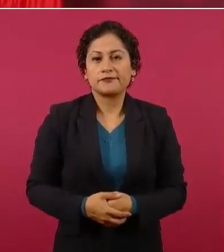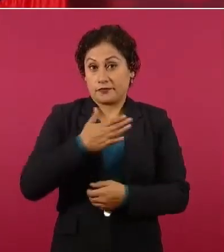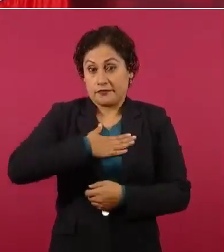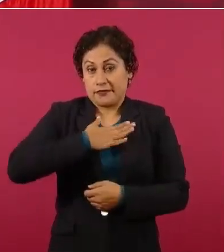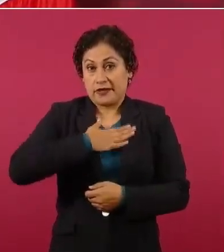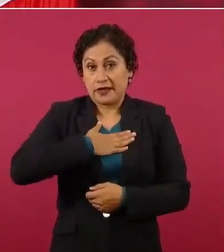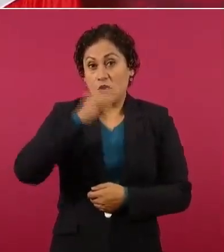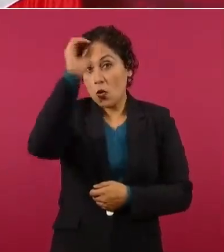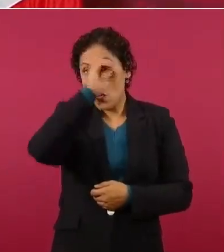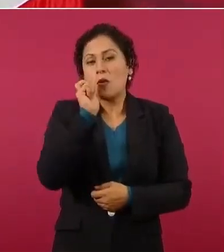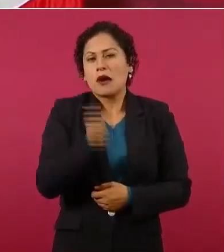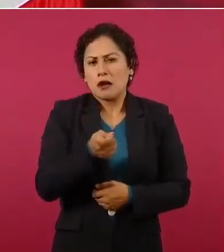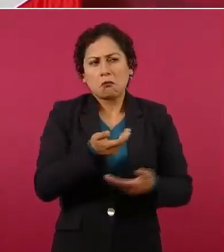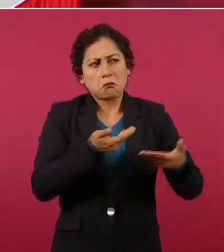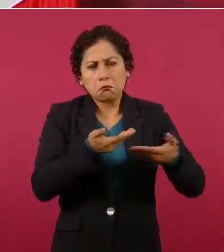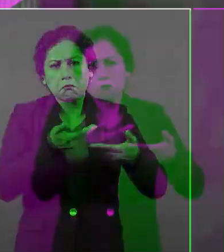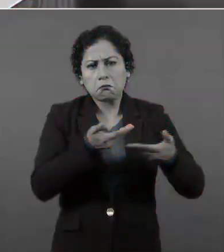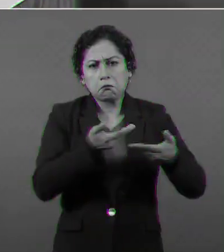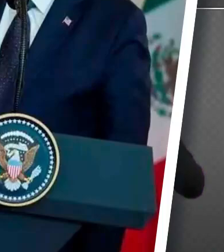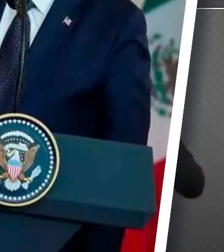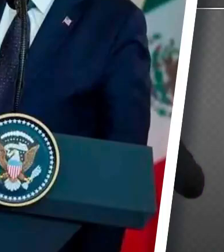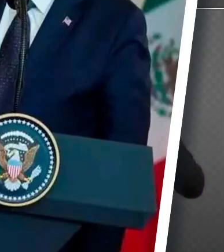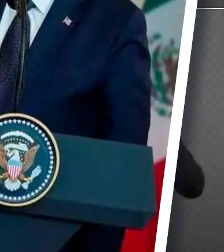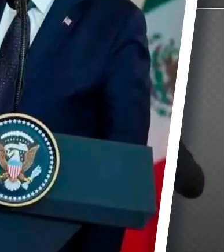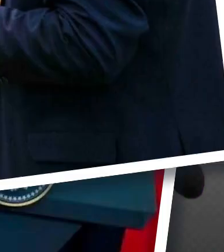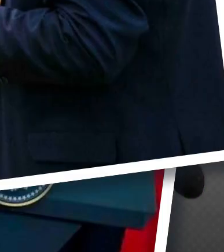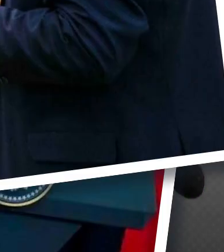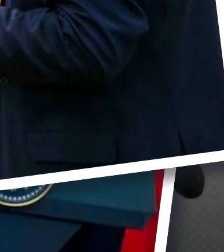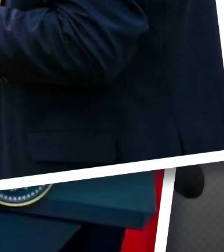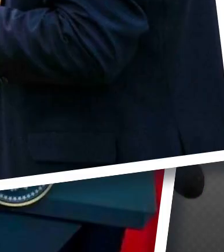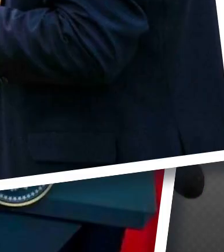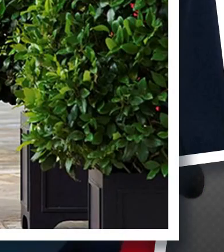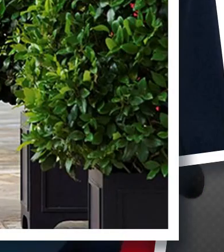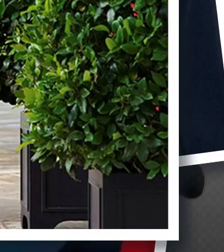personal, llevamos muy buena relación con el presidente Trump.